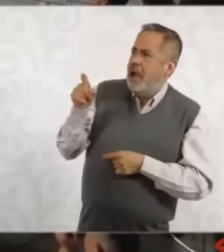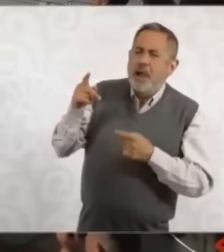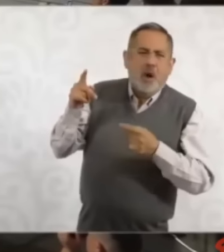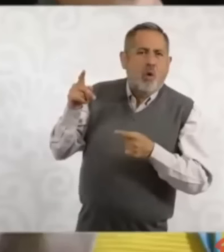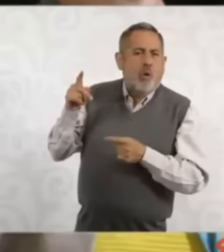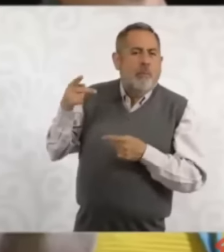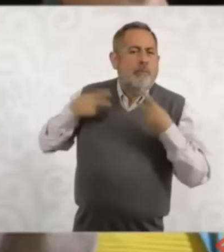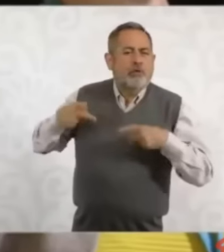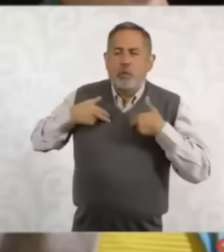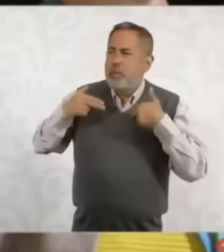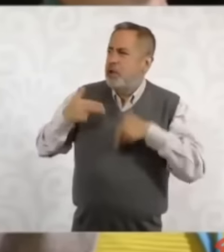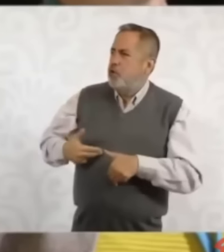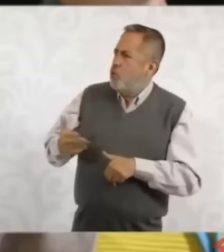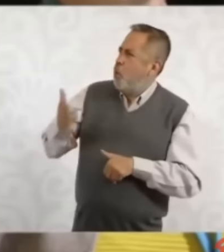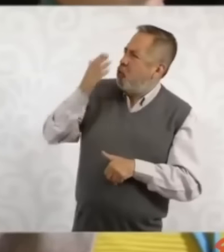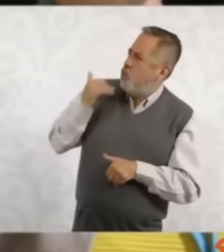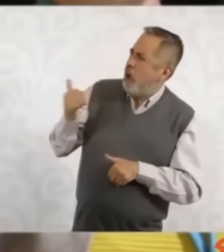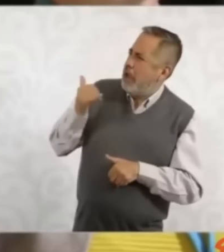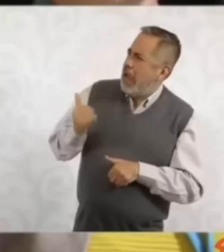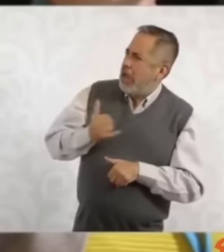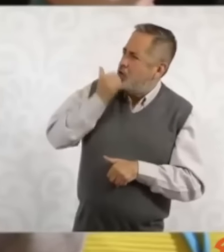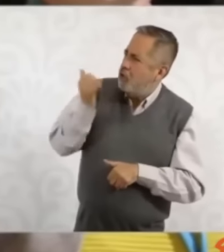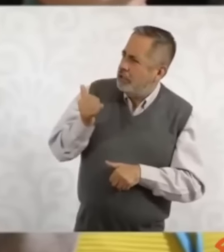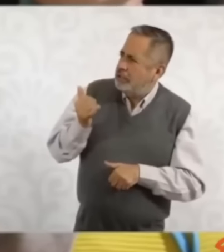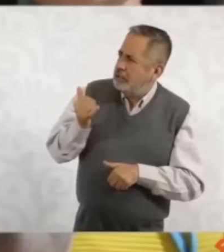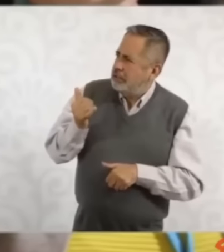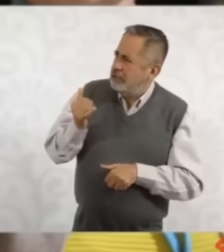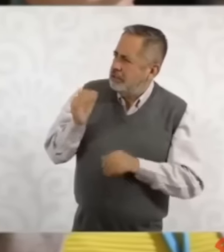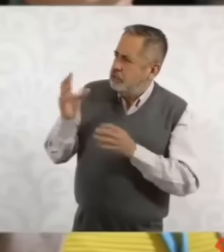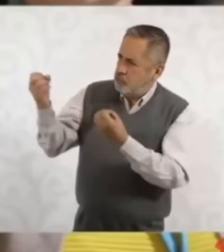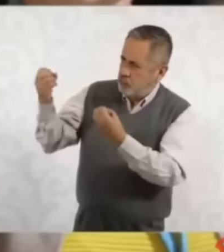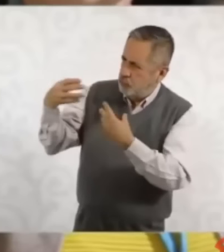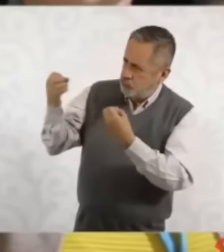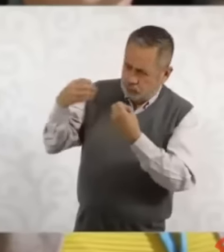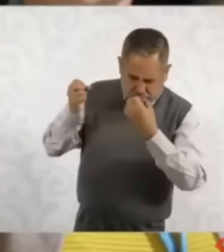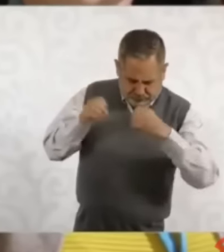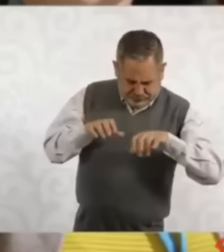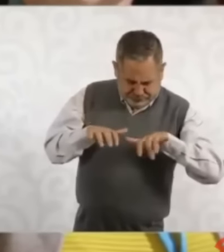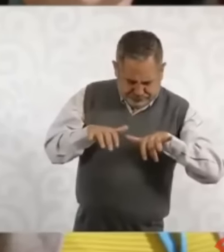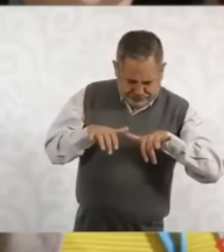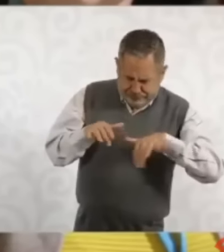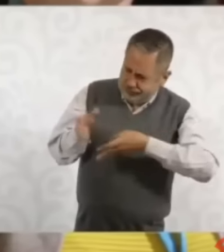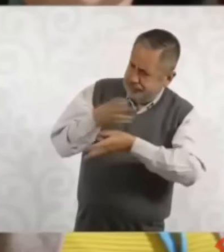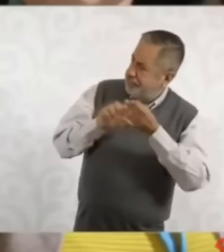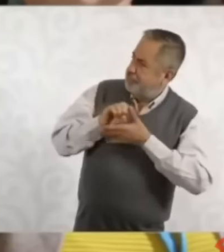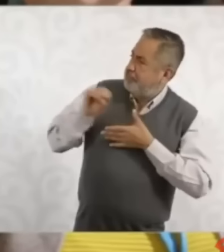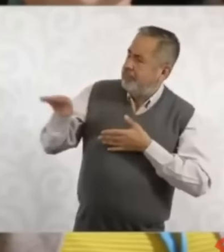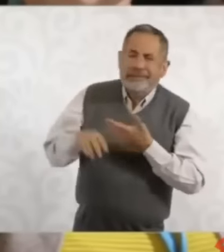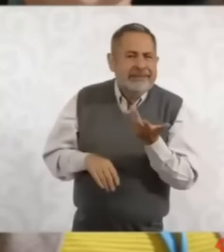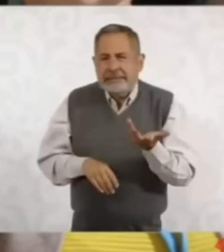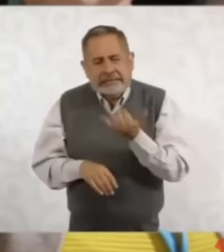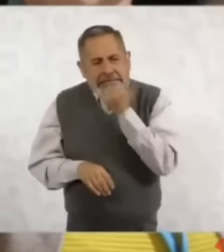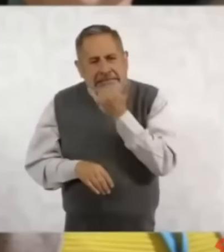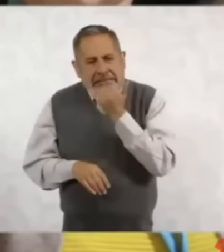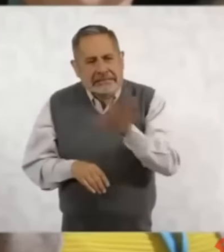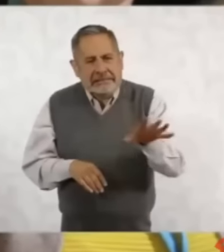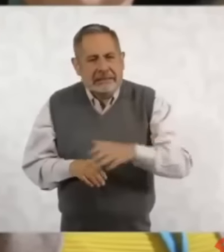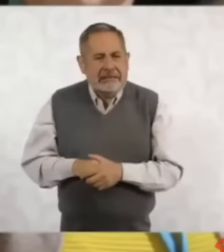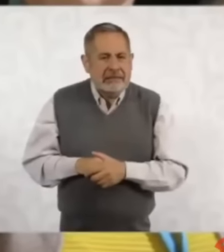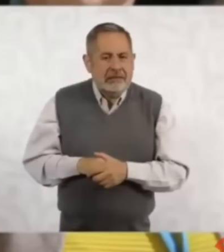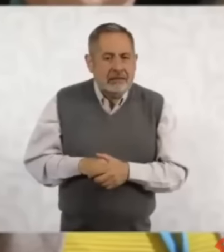artificial se alimenta simplemente de lo que está en las redes. Lo único que hace es arreglarlo o redactarlo de una manera un